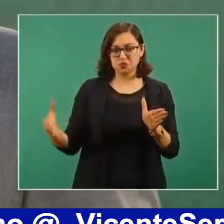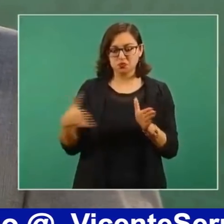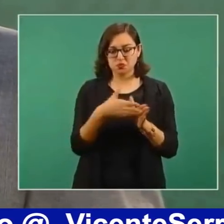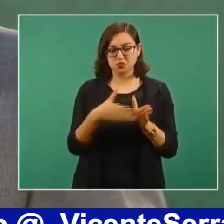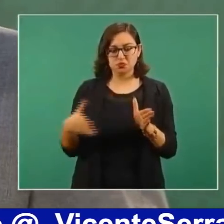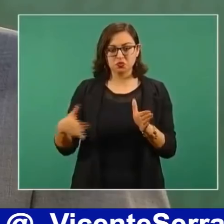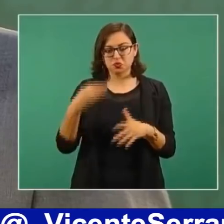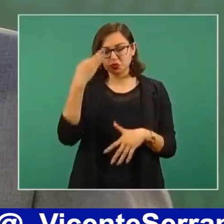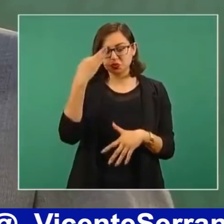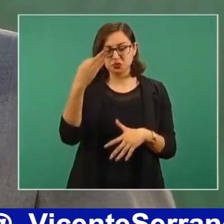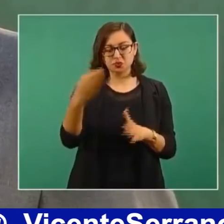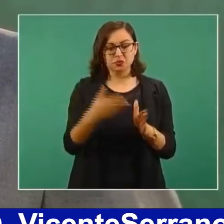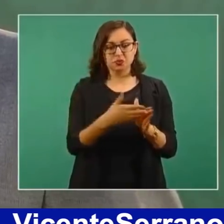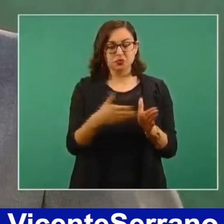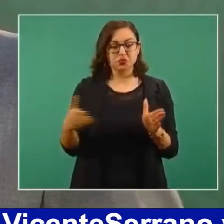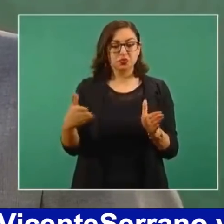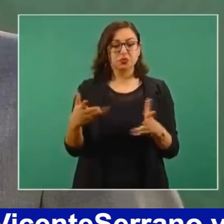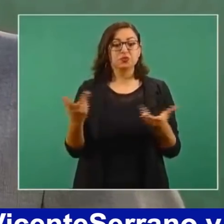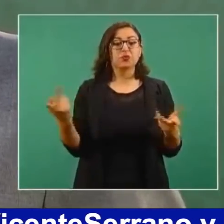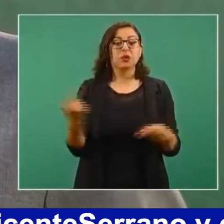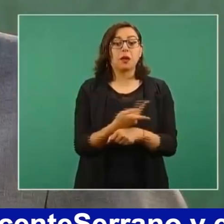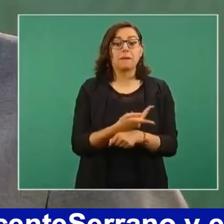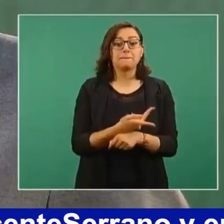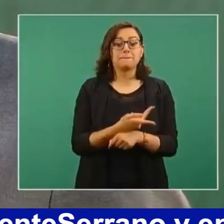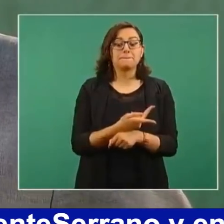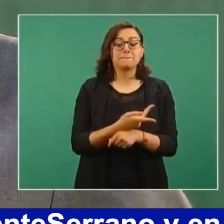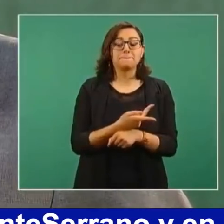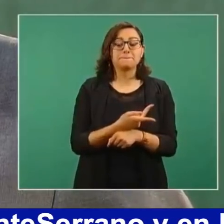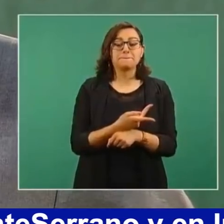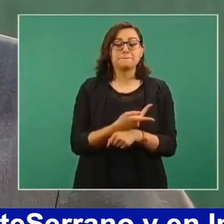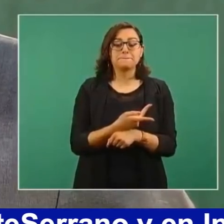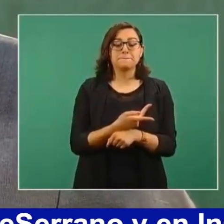República. Y tenemos